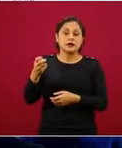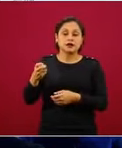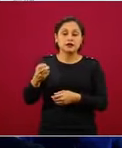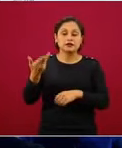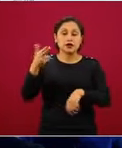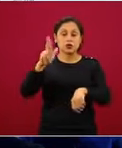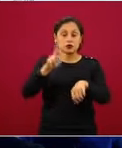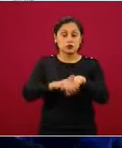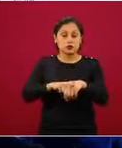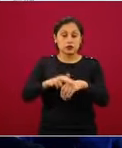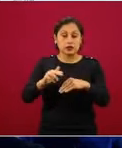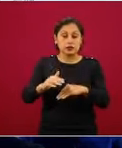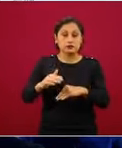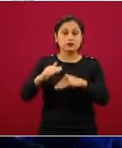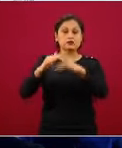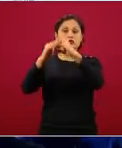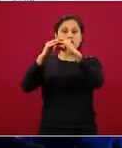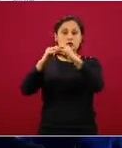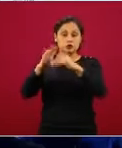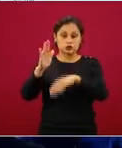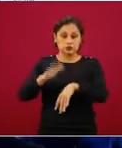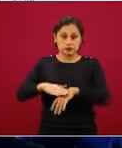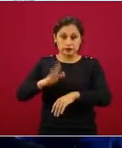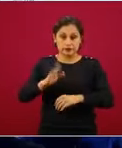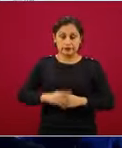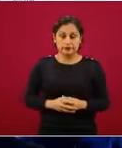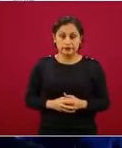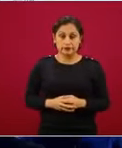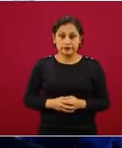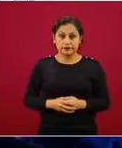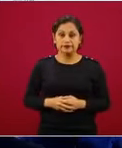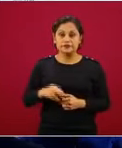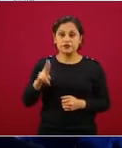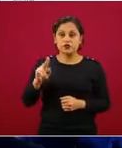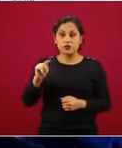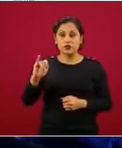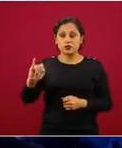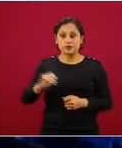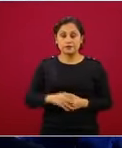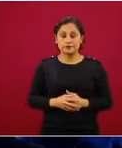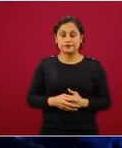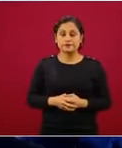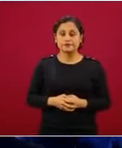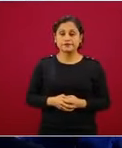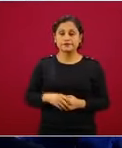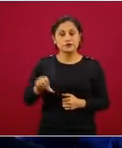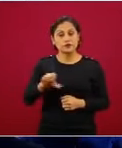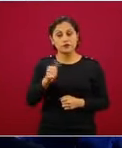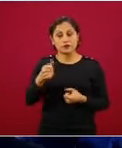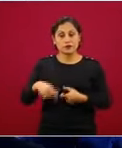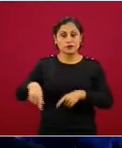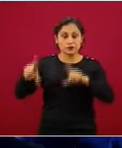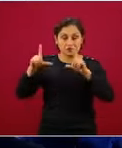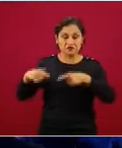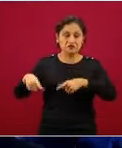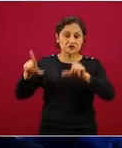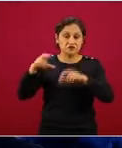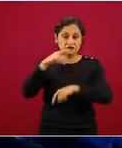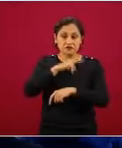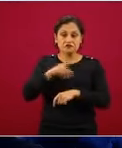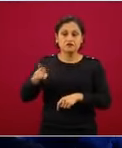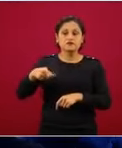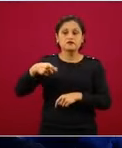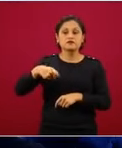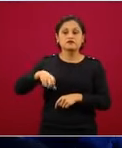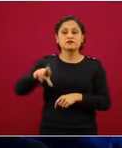más la hospitalización en terapia intensiva. La siguiente. Vámonos un poco más veloces. Esto es Cancún,